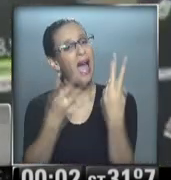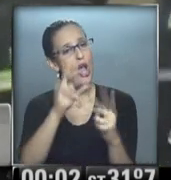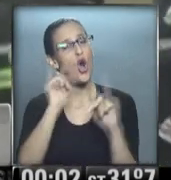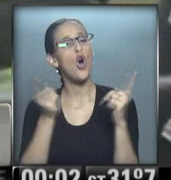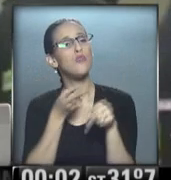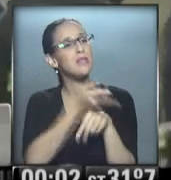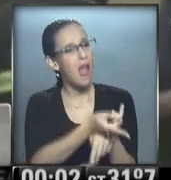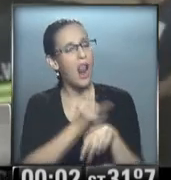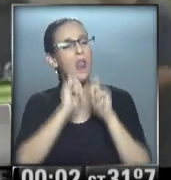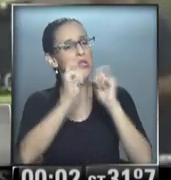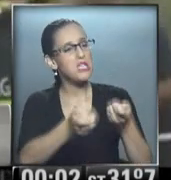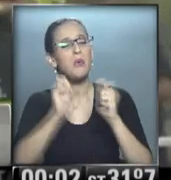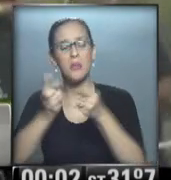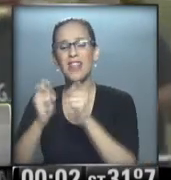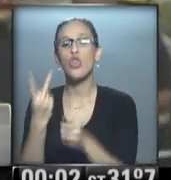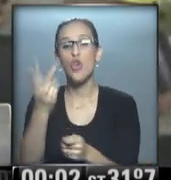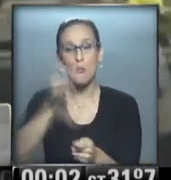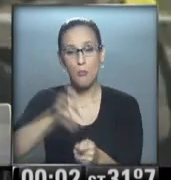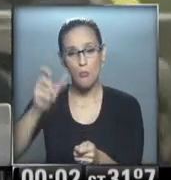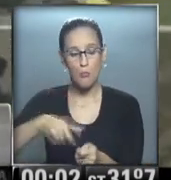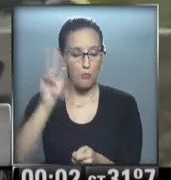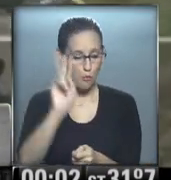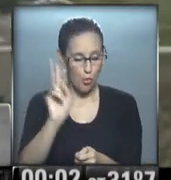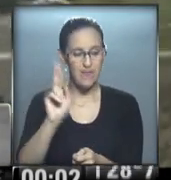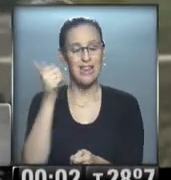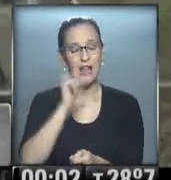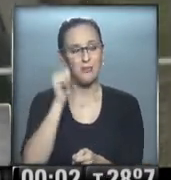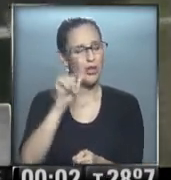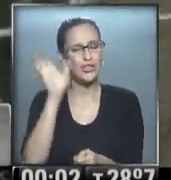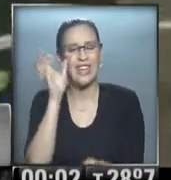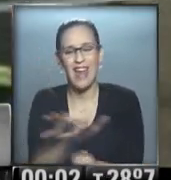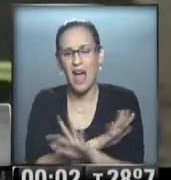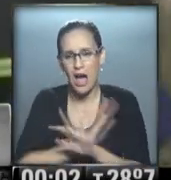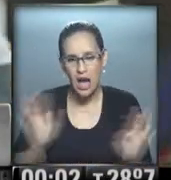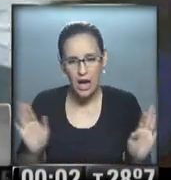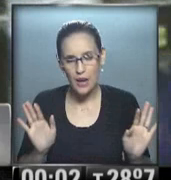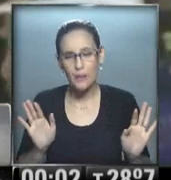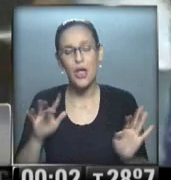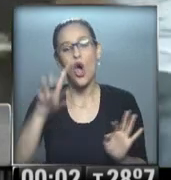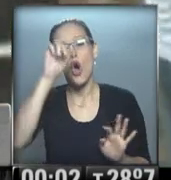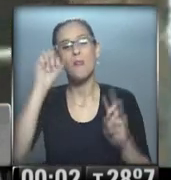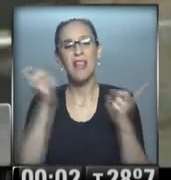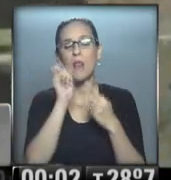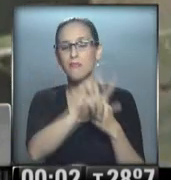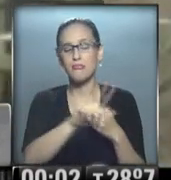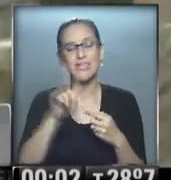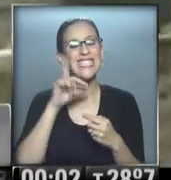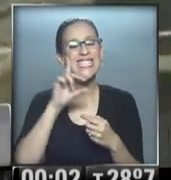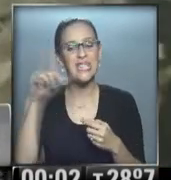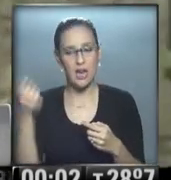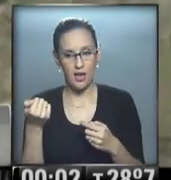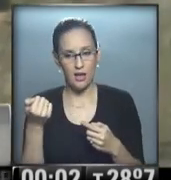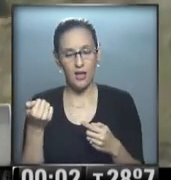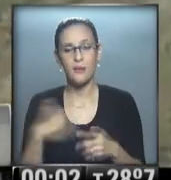los heridos, 2 de ellos mujeres de gravedad. El Hospital General de Agudos, Arturo Illia.